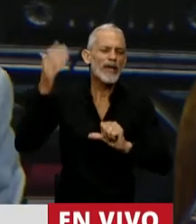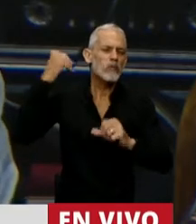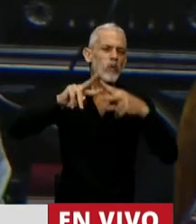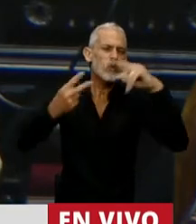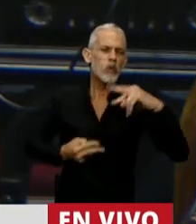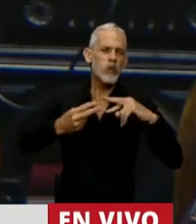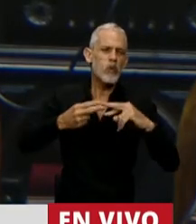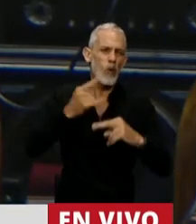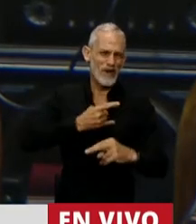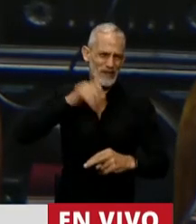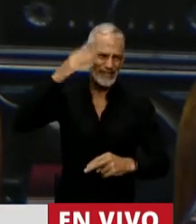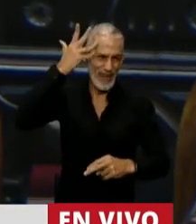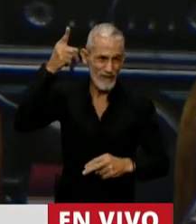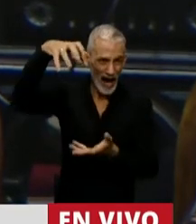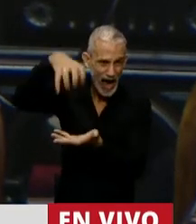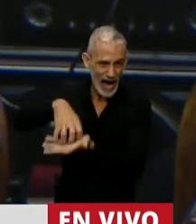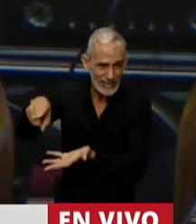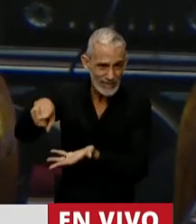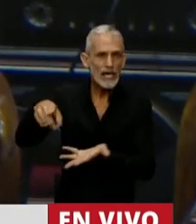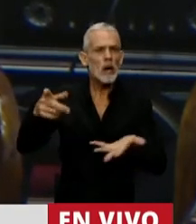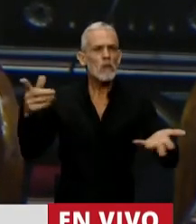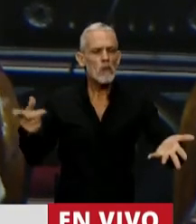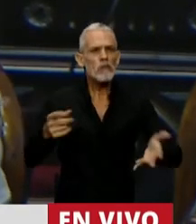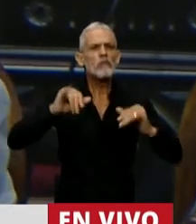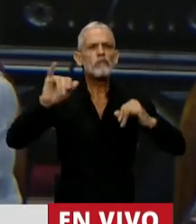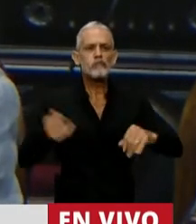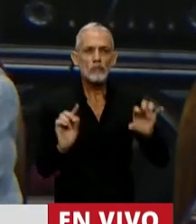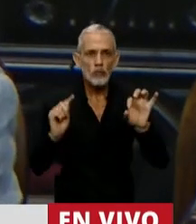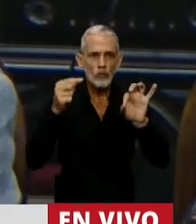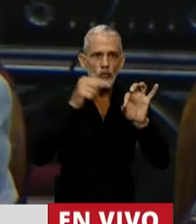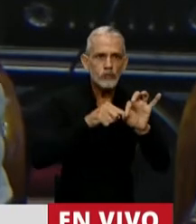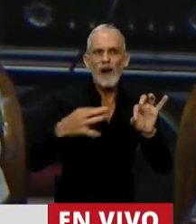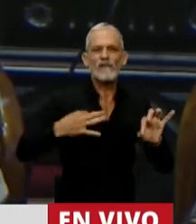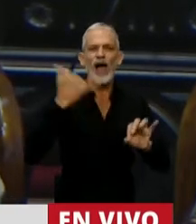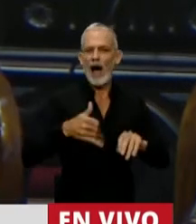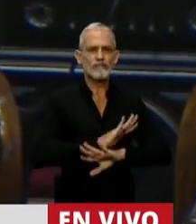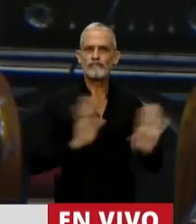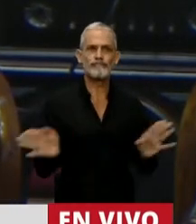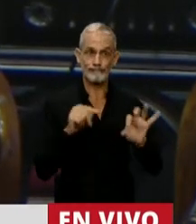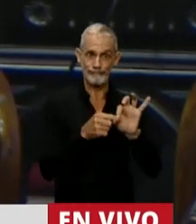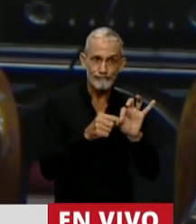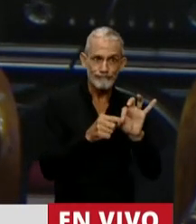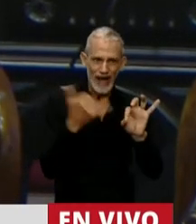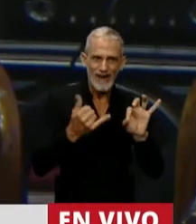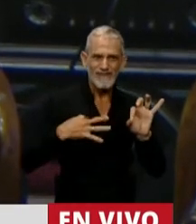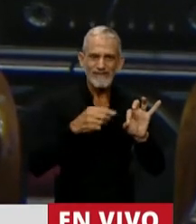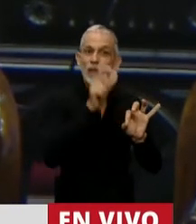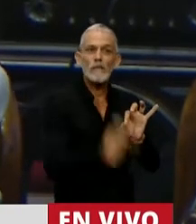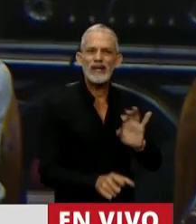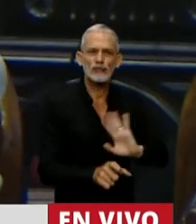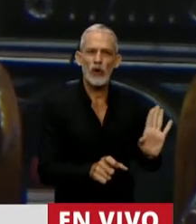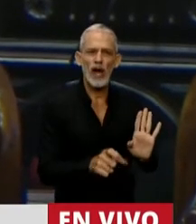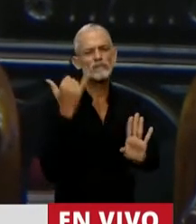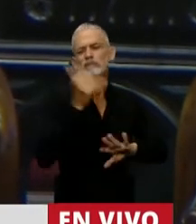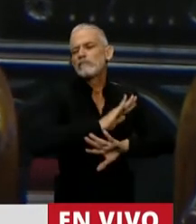de la Sorbonne, se acepta el hecho de que con la fecundación comienza la vida de un nuevo ser humano y eso